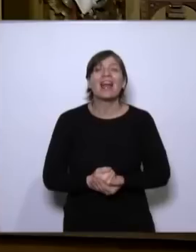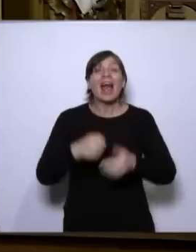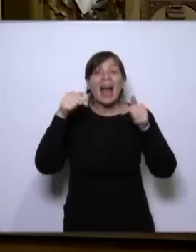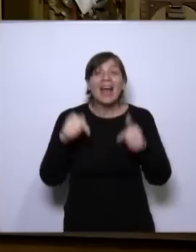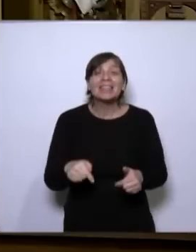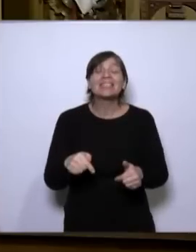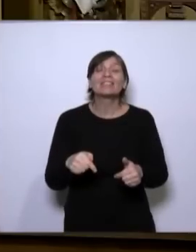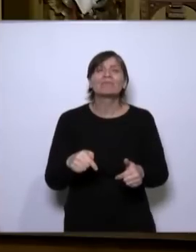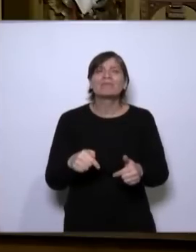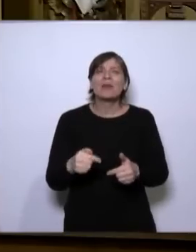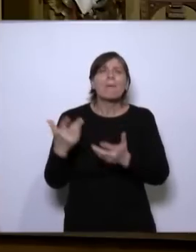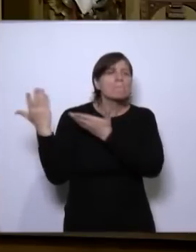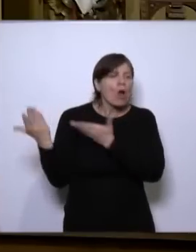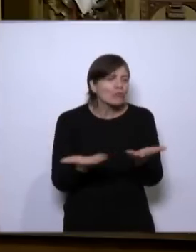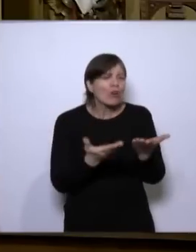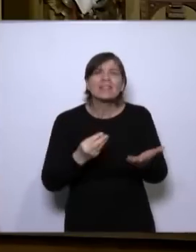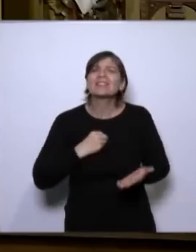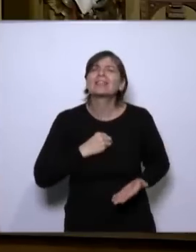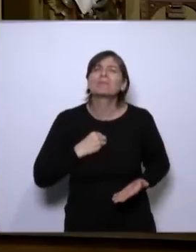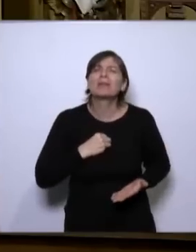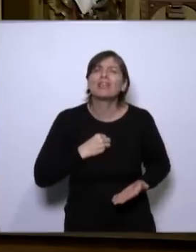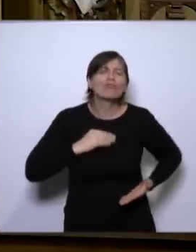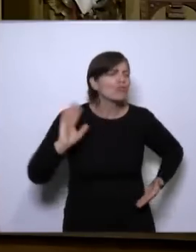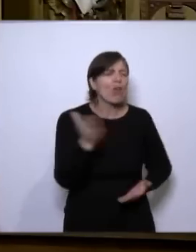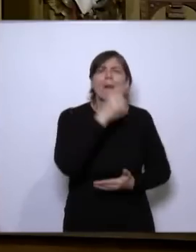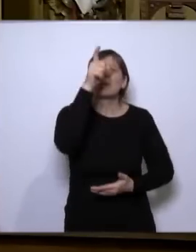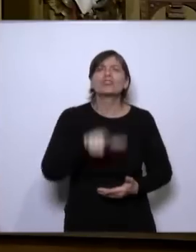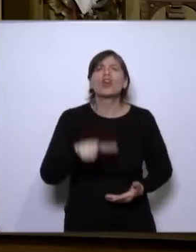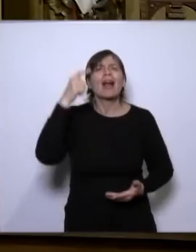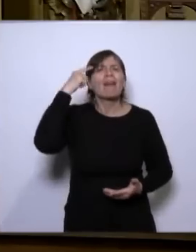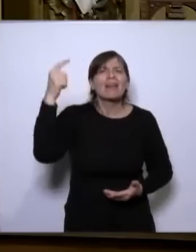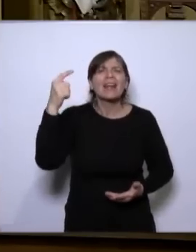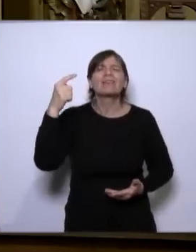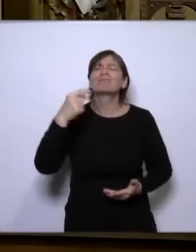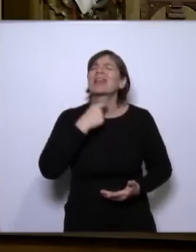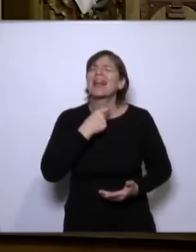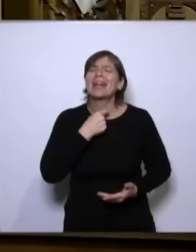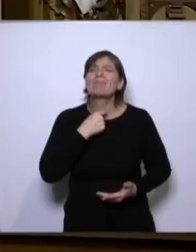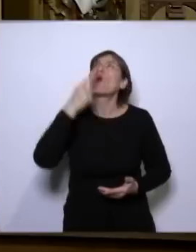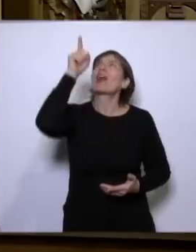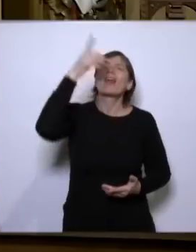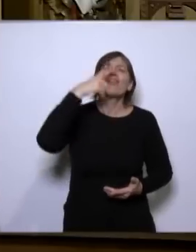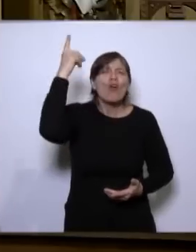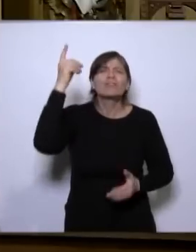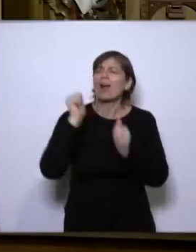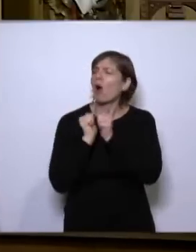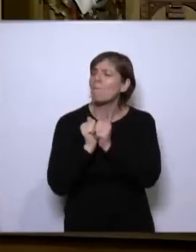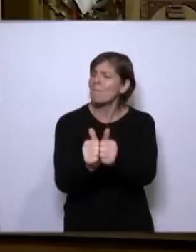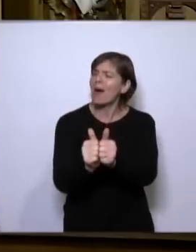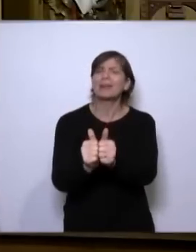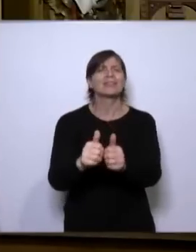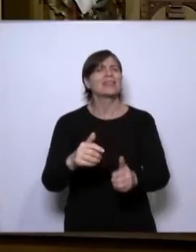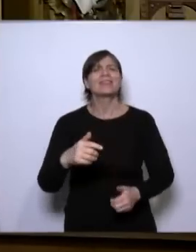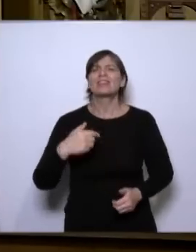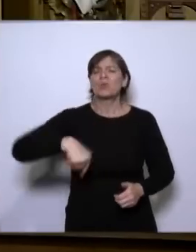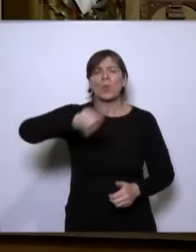Así expresó el sentimiento de todo el que cree. Deseamos que sea nuestro compañero de camino el Dios